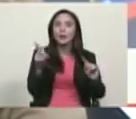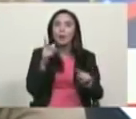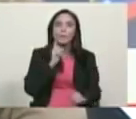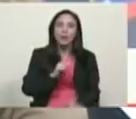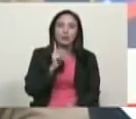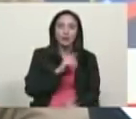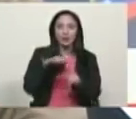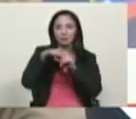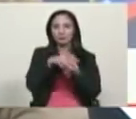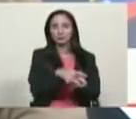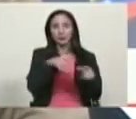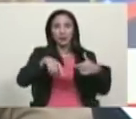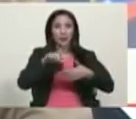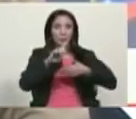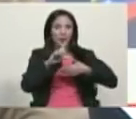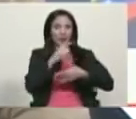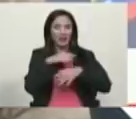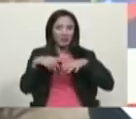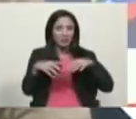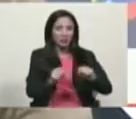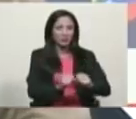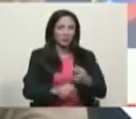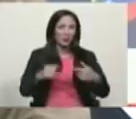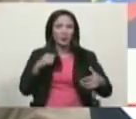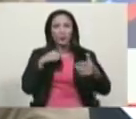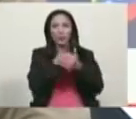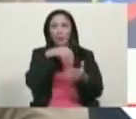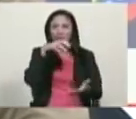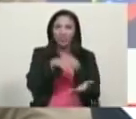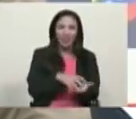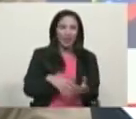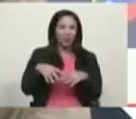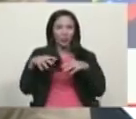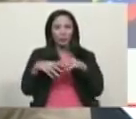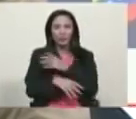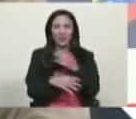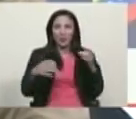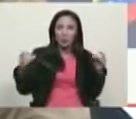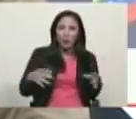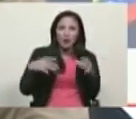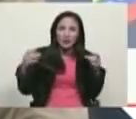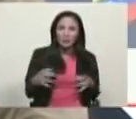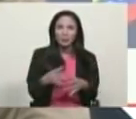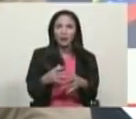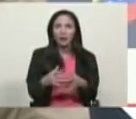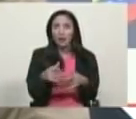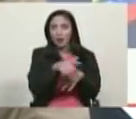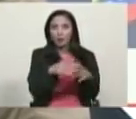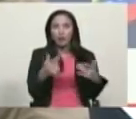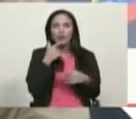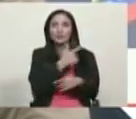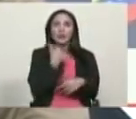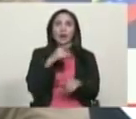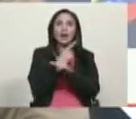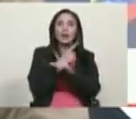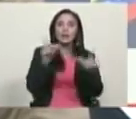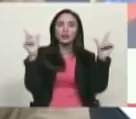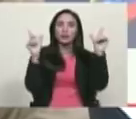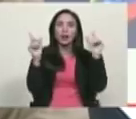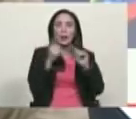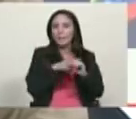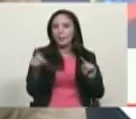Plagaron la América de miseria, de invasiones, de golpes de Estado, de saqueo, en nombre de la libertad de Tío